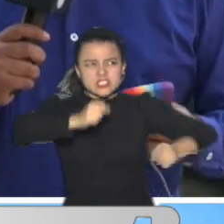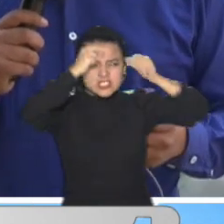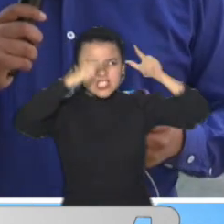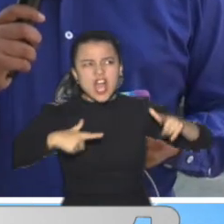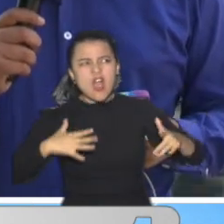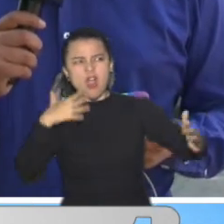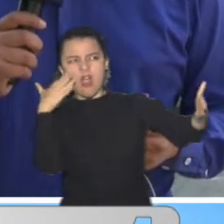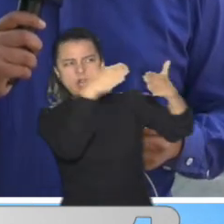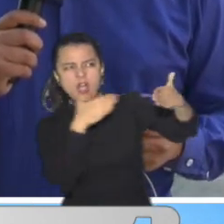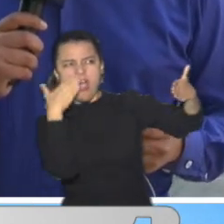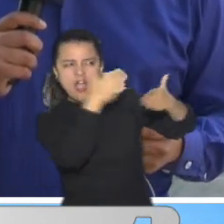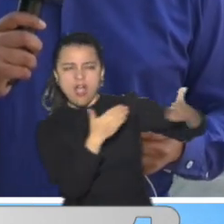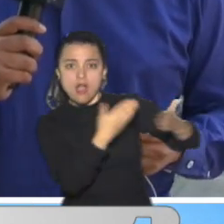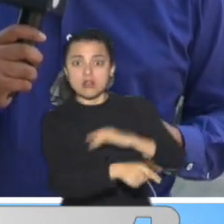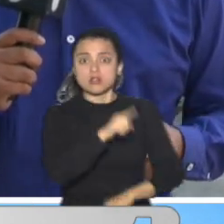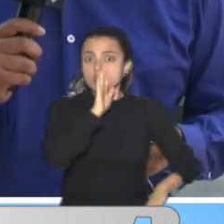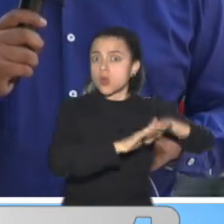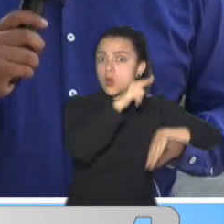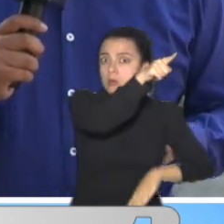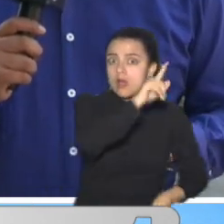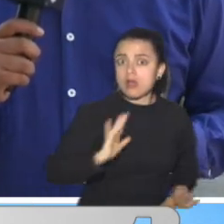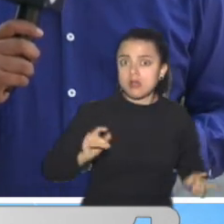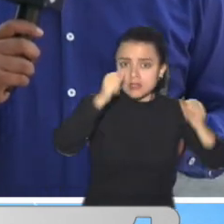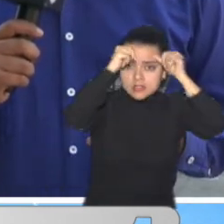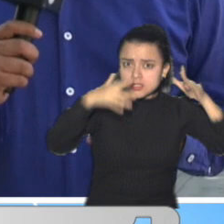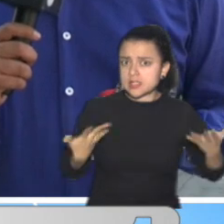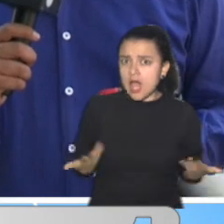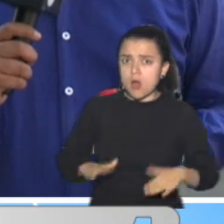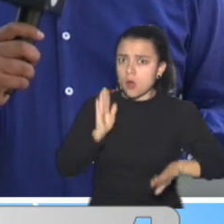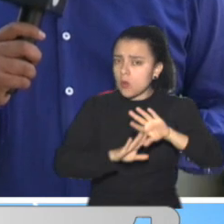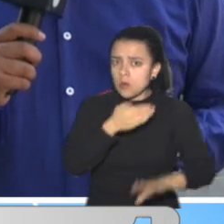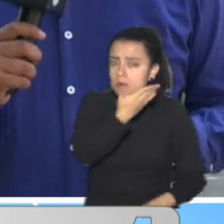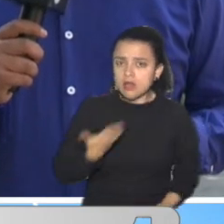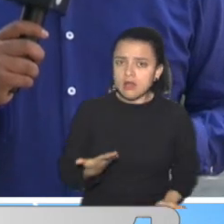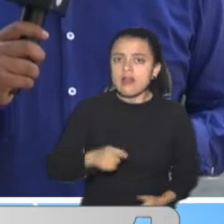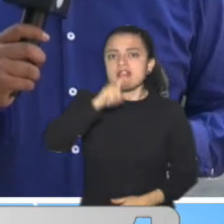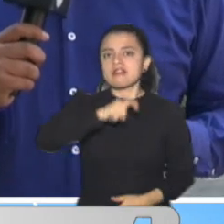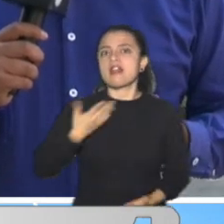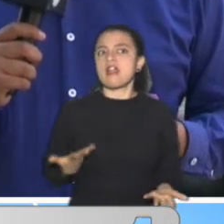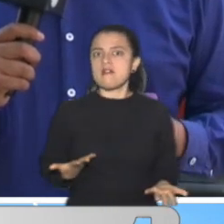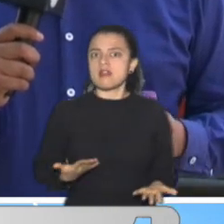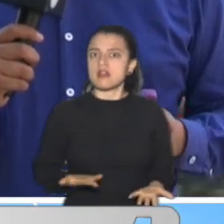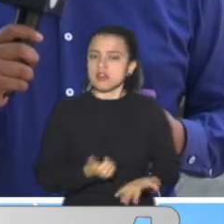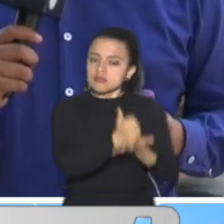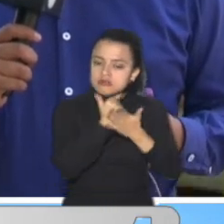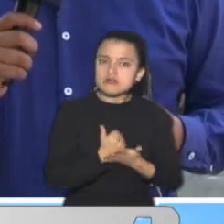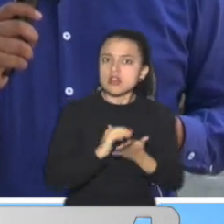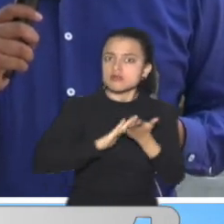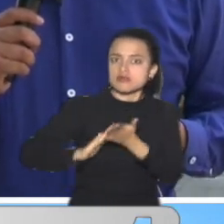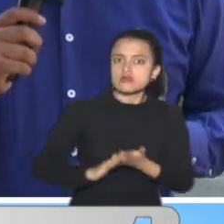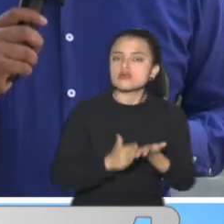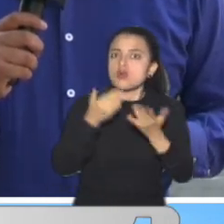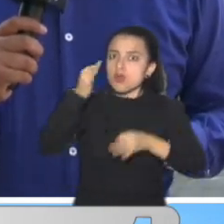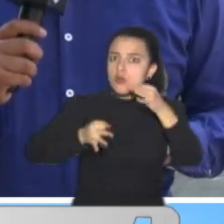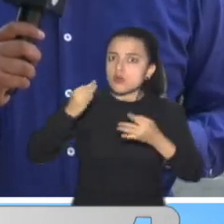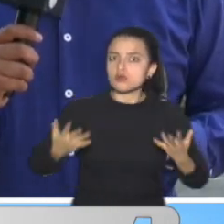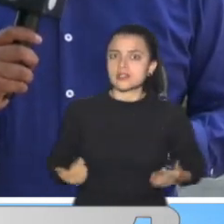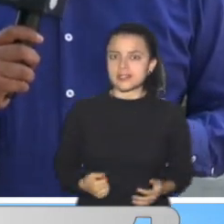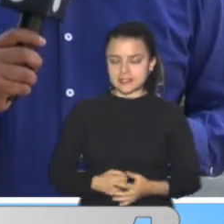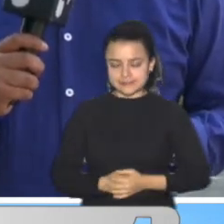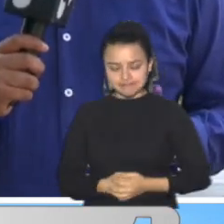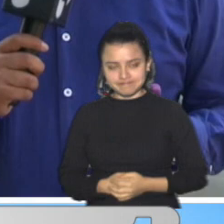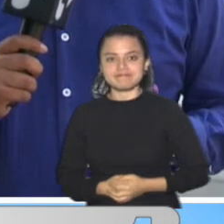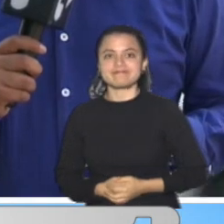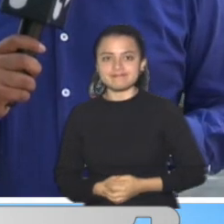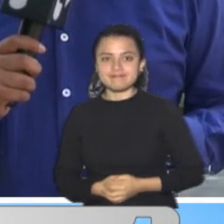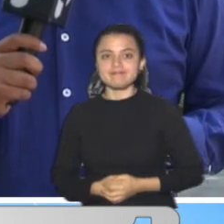para que responsa para que respondan por esta tragedia y también para conocer los detalles reales de lo que ocurrió durante esta